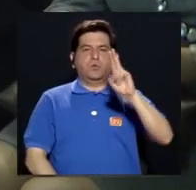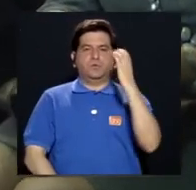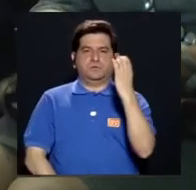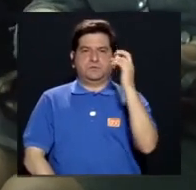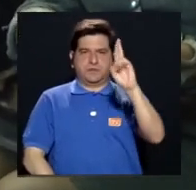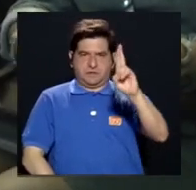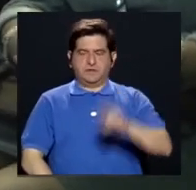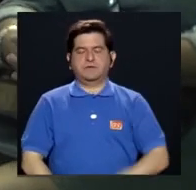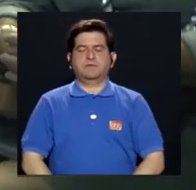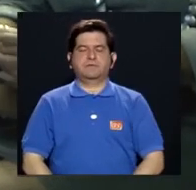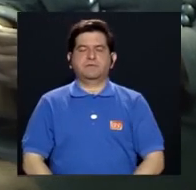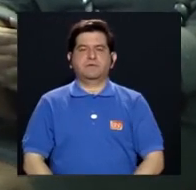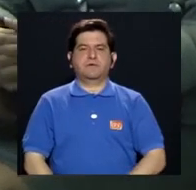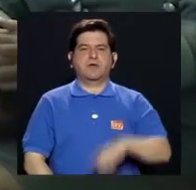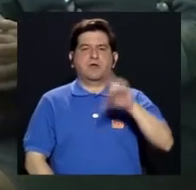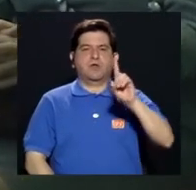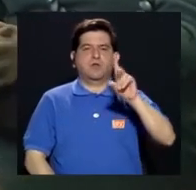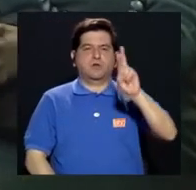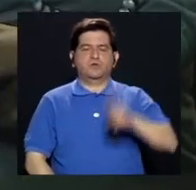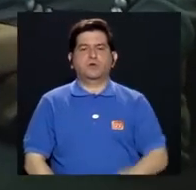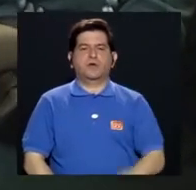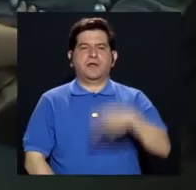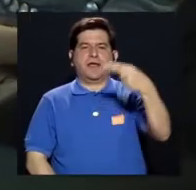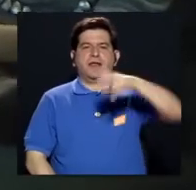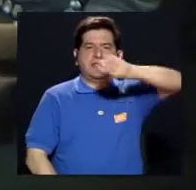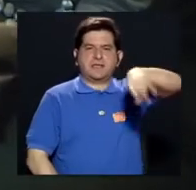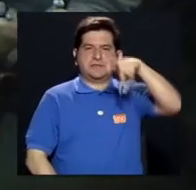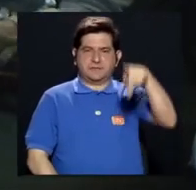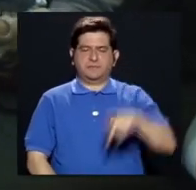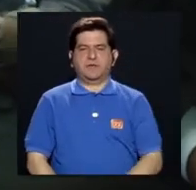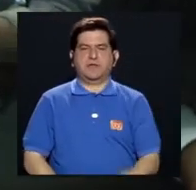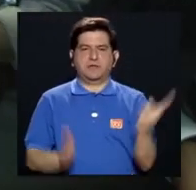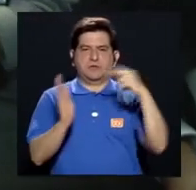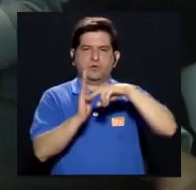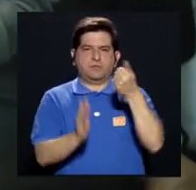Costa Rica, el doctor Henning Jensen Pennington, del periodo